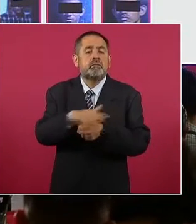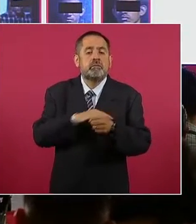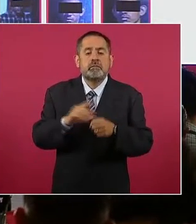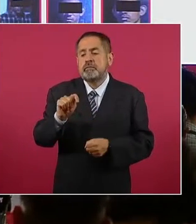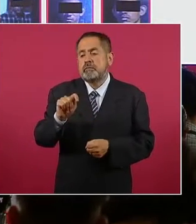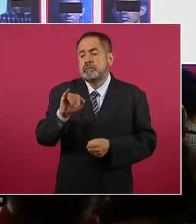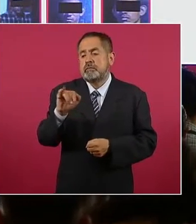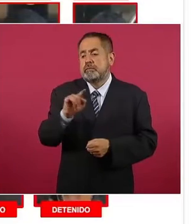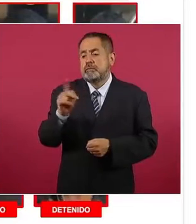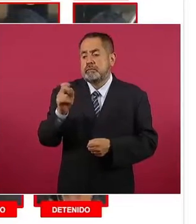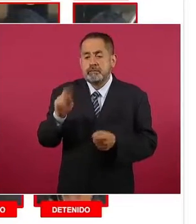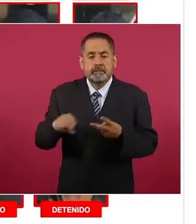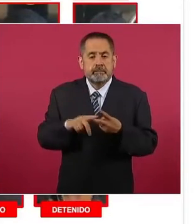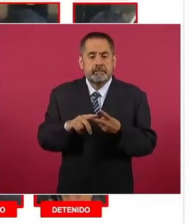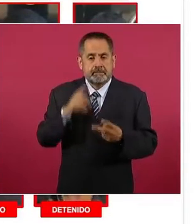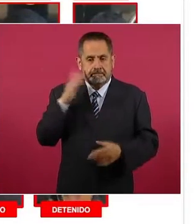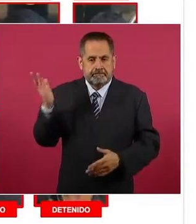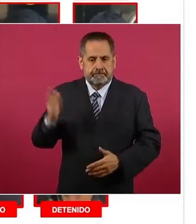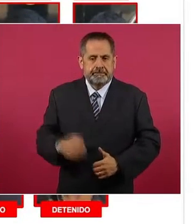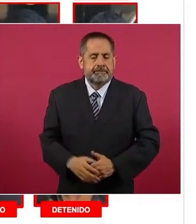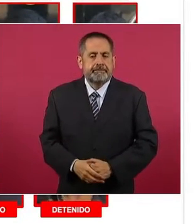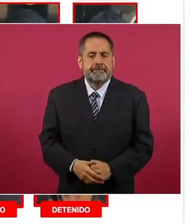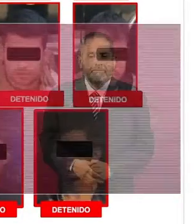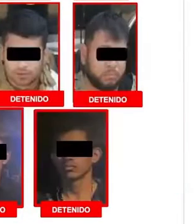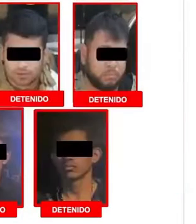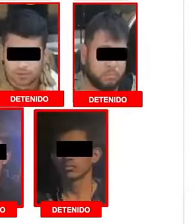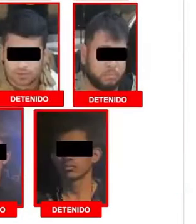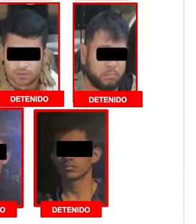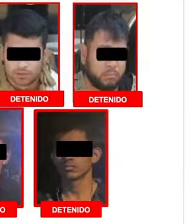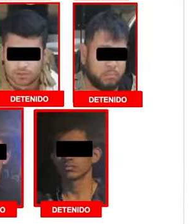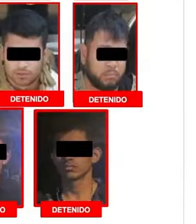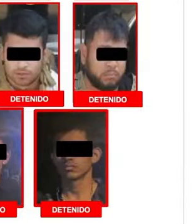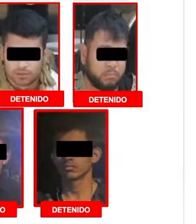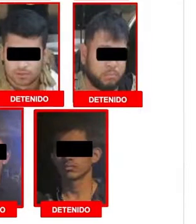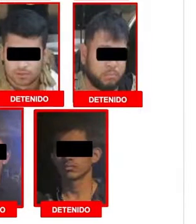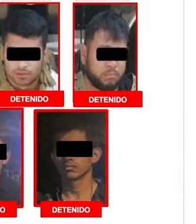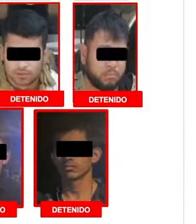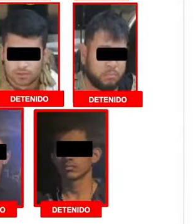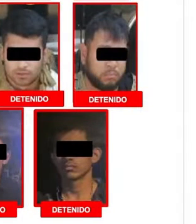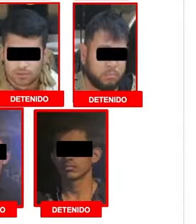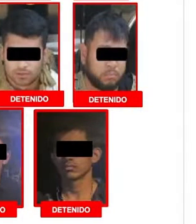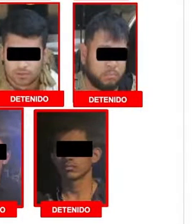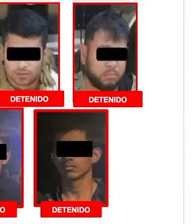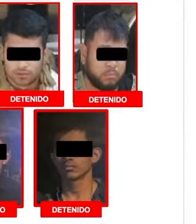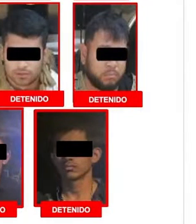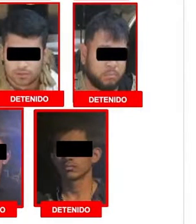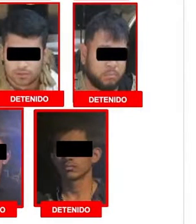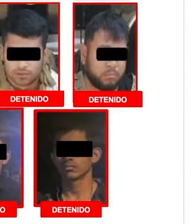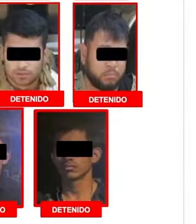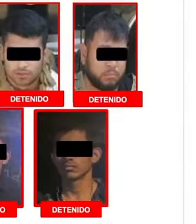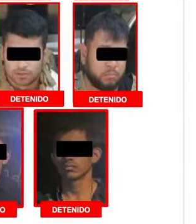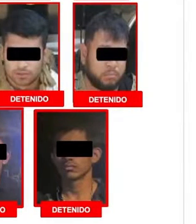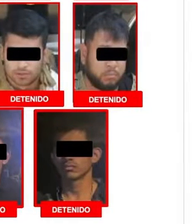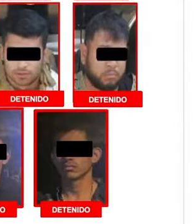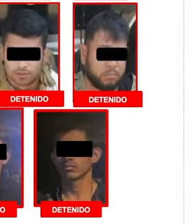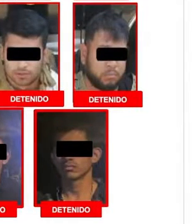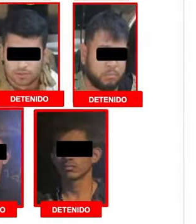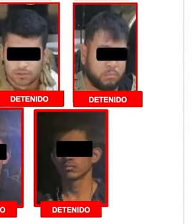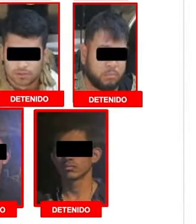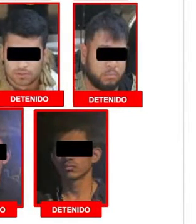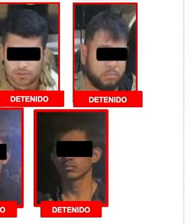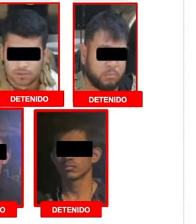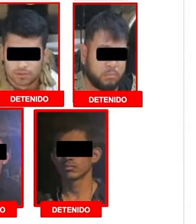Tizapán del Alto, Manzanilla de la Paz, Santa María del Oro, San José de Gracia y agregaríamos Mazamitla también.